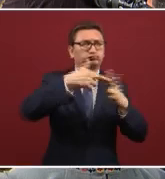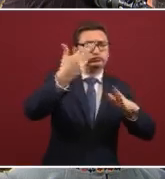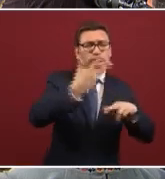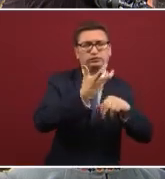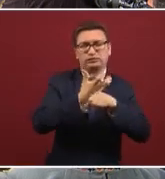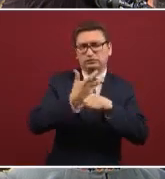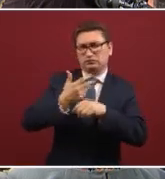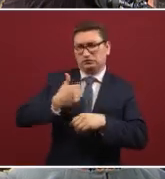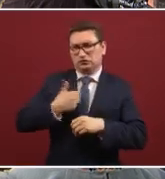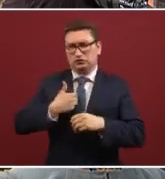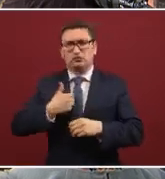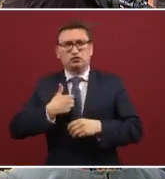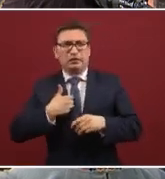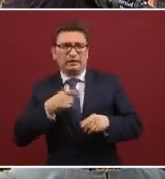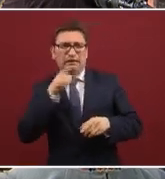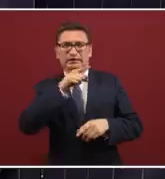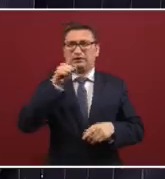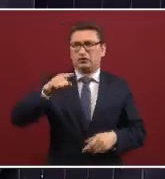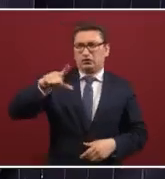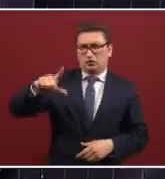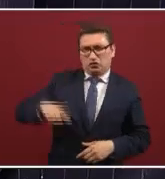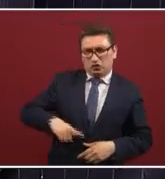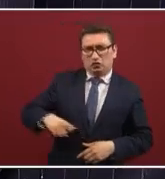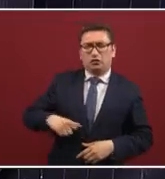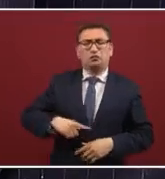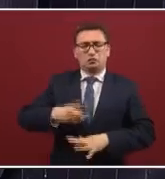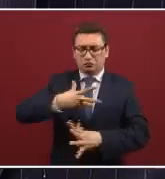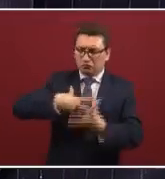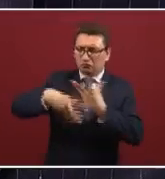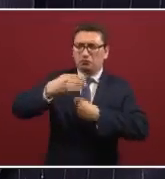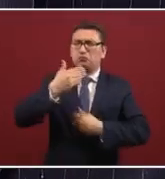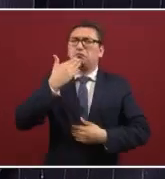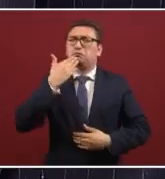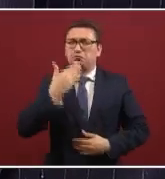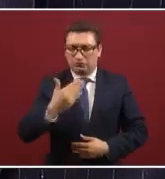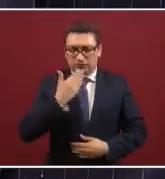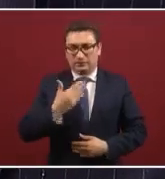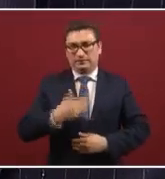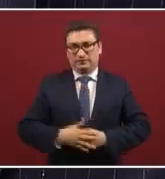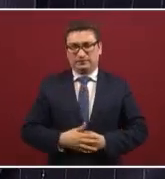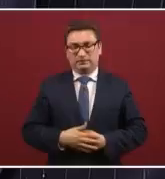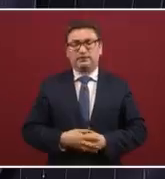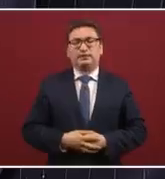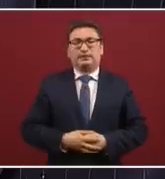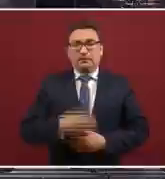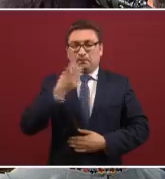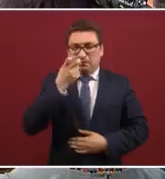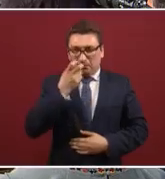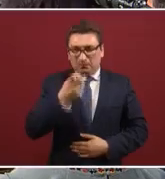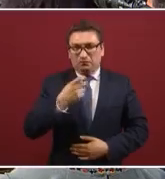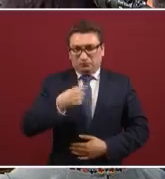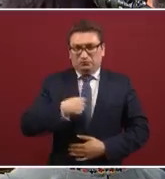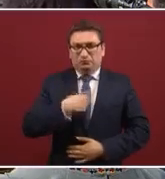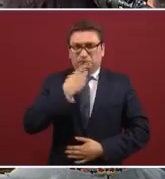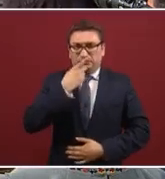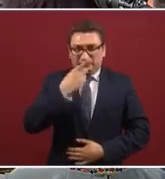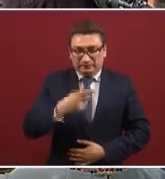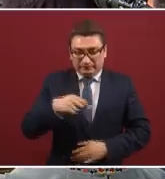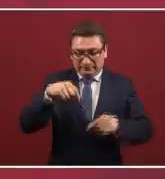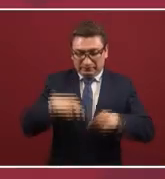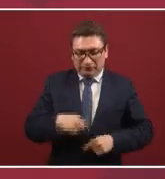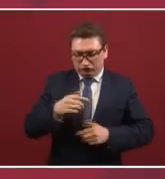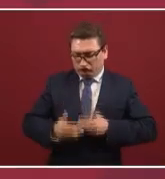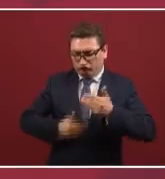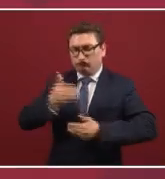entre los gobiernos de los tres países. Por eso hablo de que hay condiciones